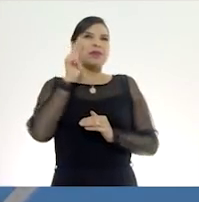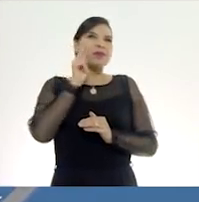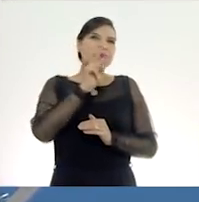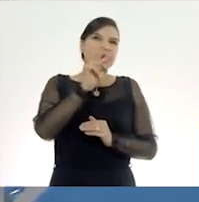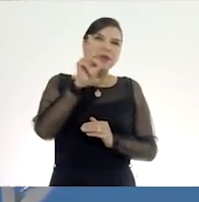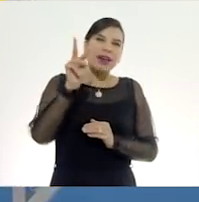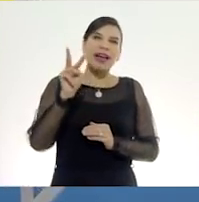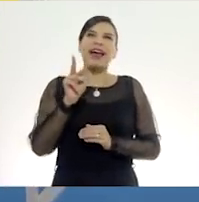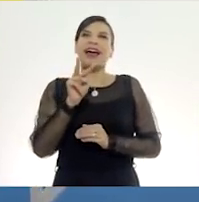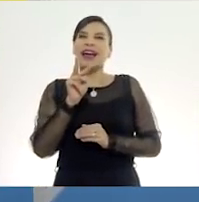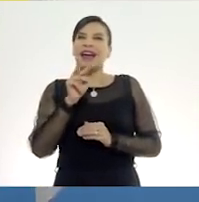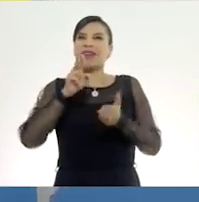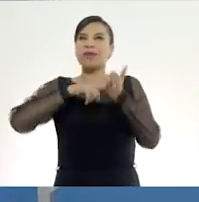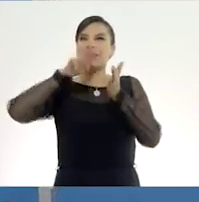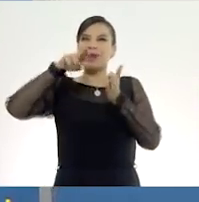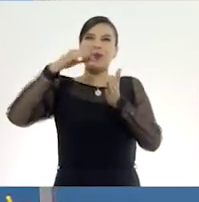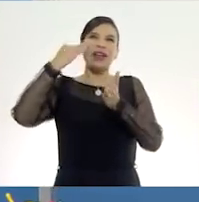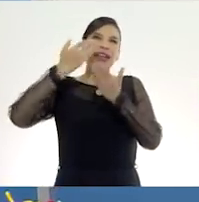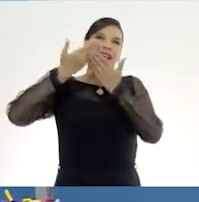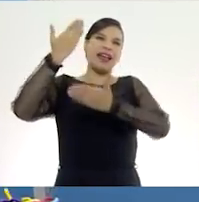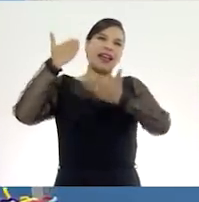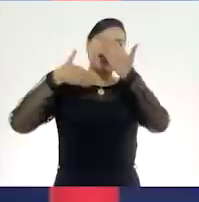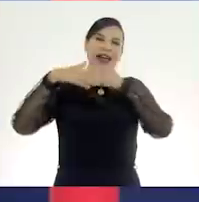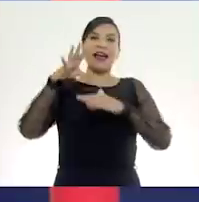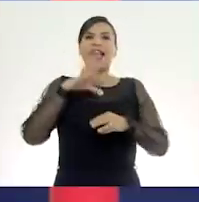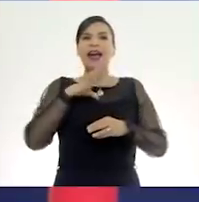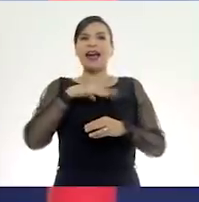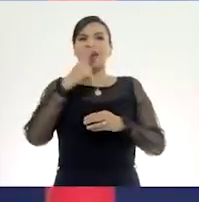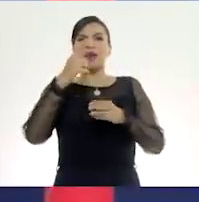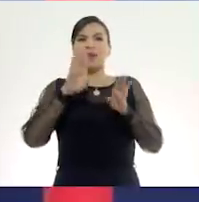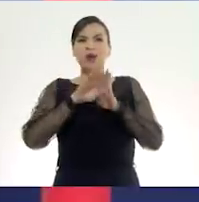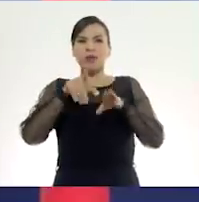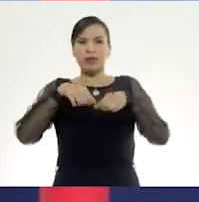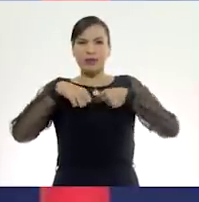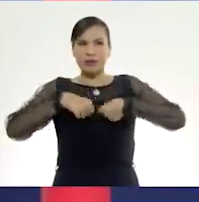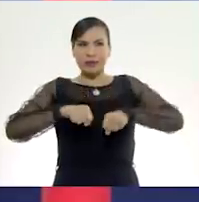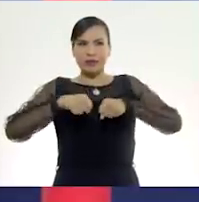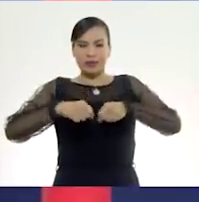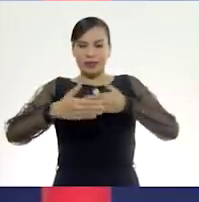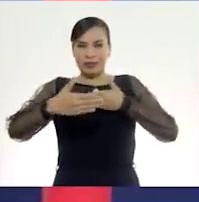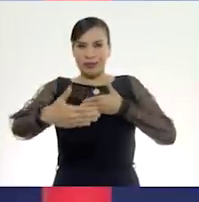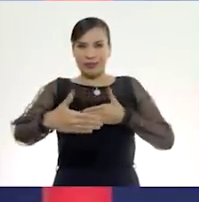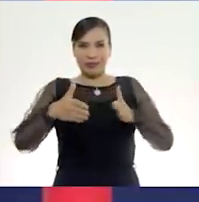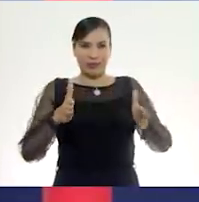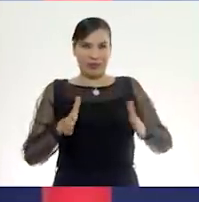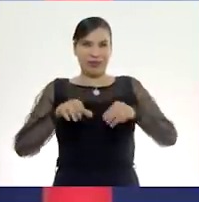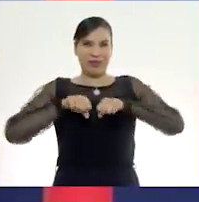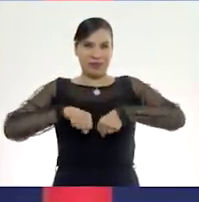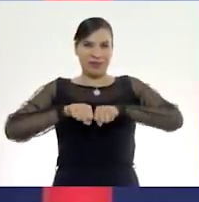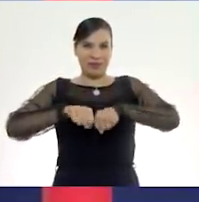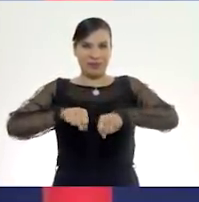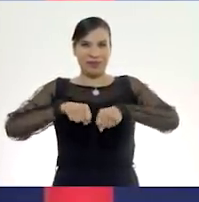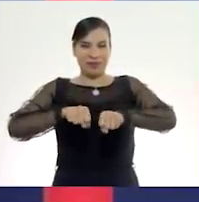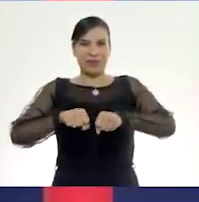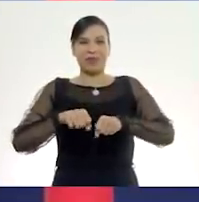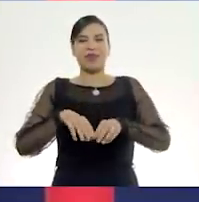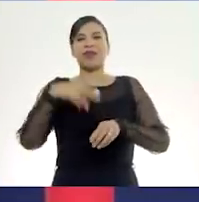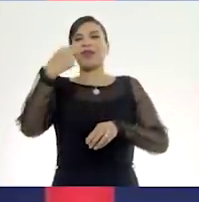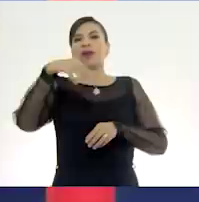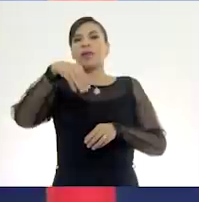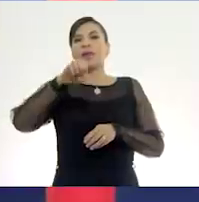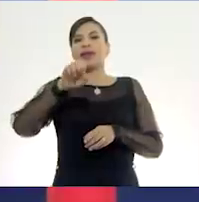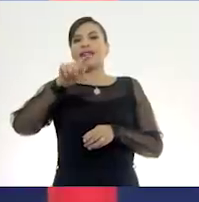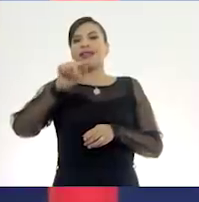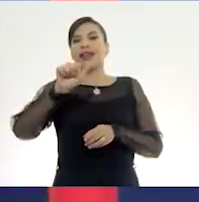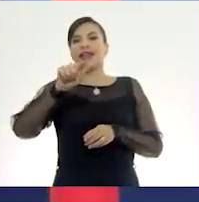una pintura de la época. Ay, profesor, también hay un metate. Un metate. Esto es muy Sí. importante. Un Ay, metate sí. que sirve